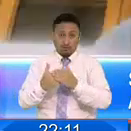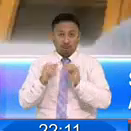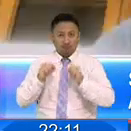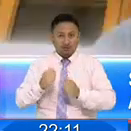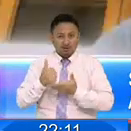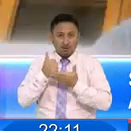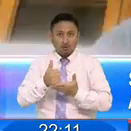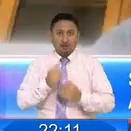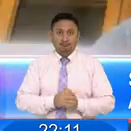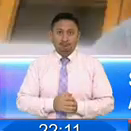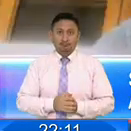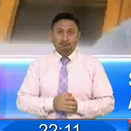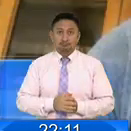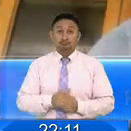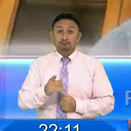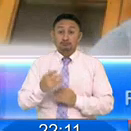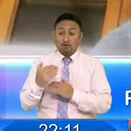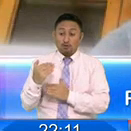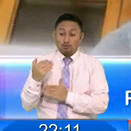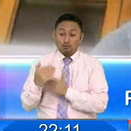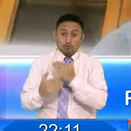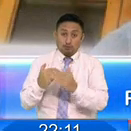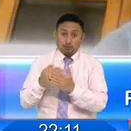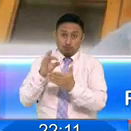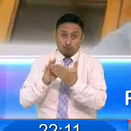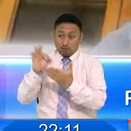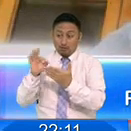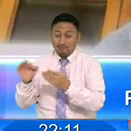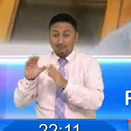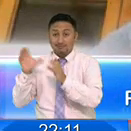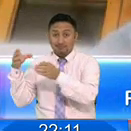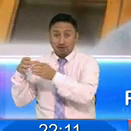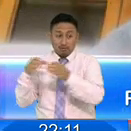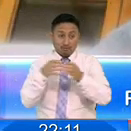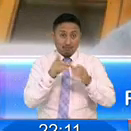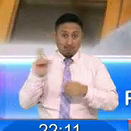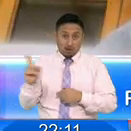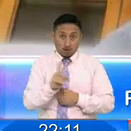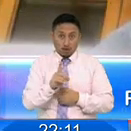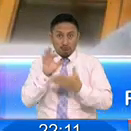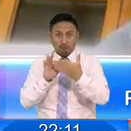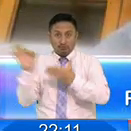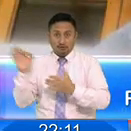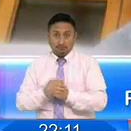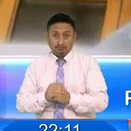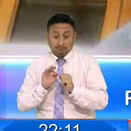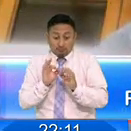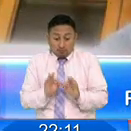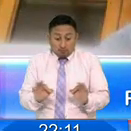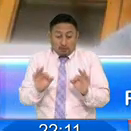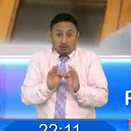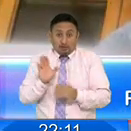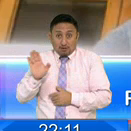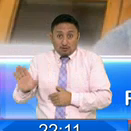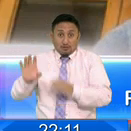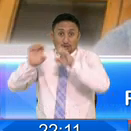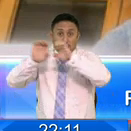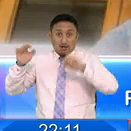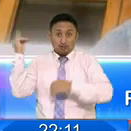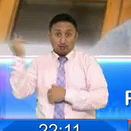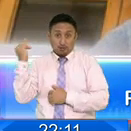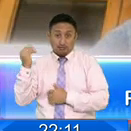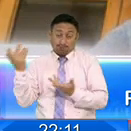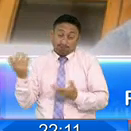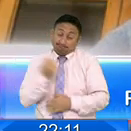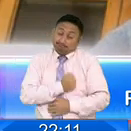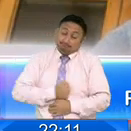Que nos aprueben los protocolos para los distintos sectores. Es fundamental que ya estas industrias que